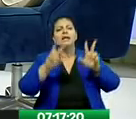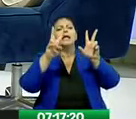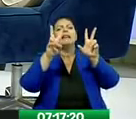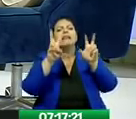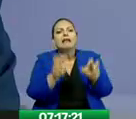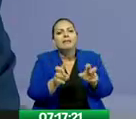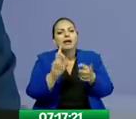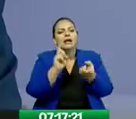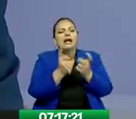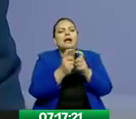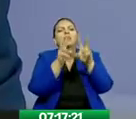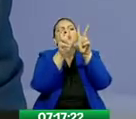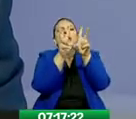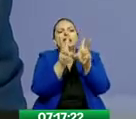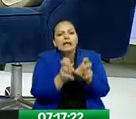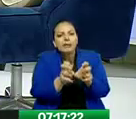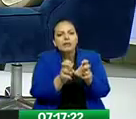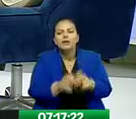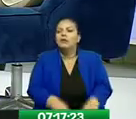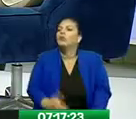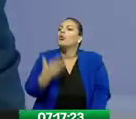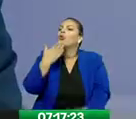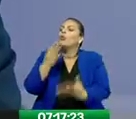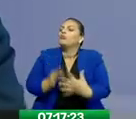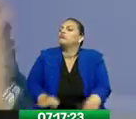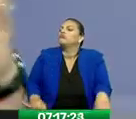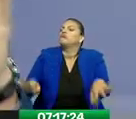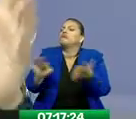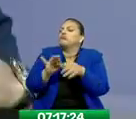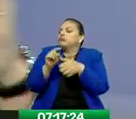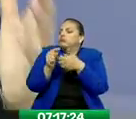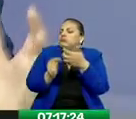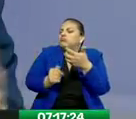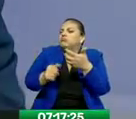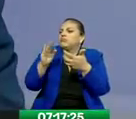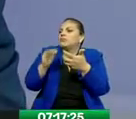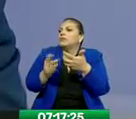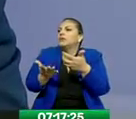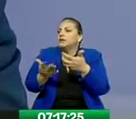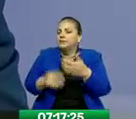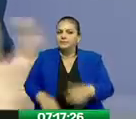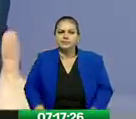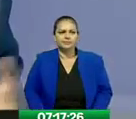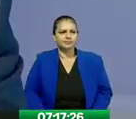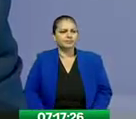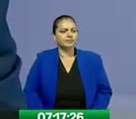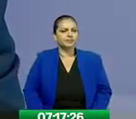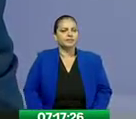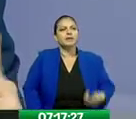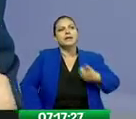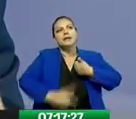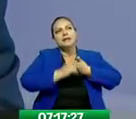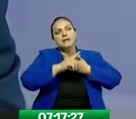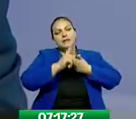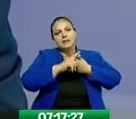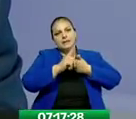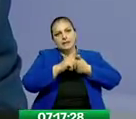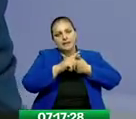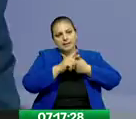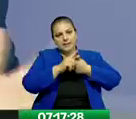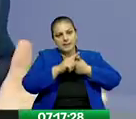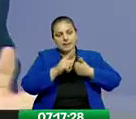largo del tiempo. ¿Podríamos resumirlas, las más importantes? Sí, podríamos resumirlas, son sencillas, se les han hablado. Una de esas es, por ejemplo, reducir el